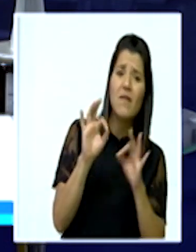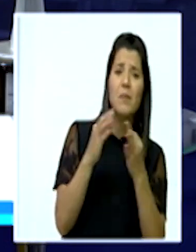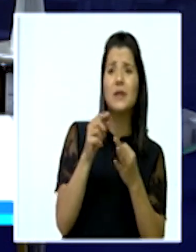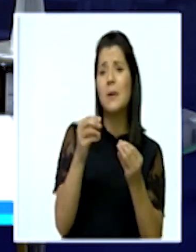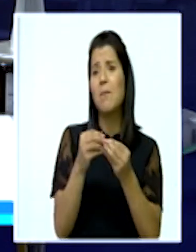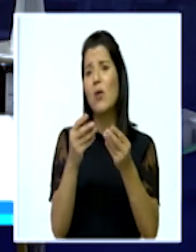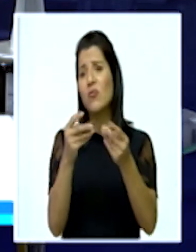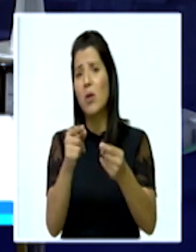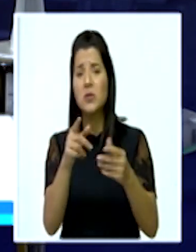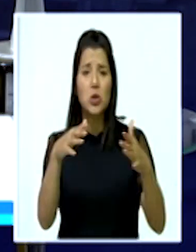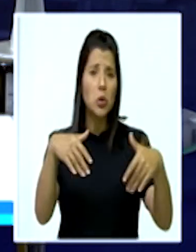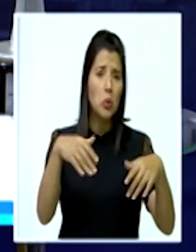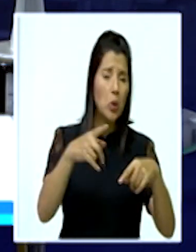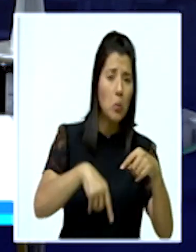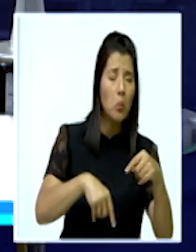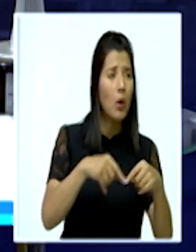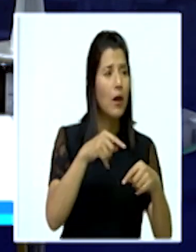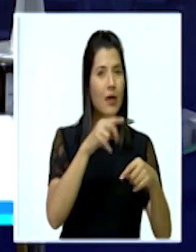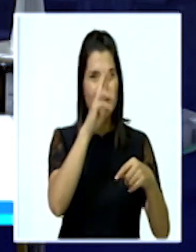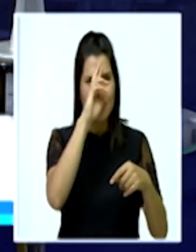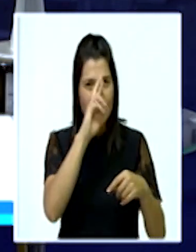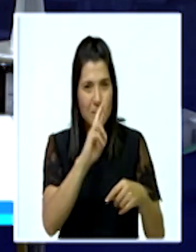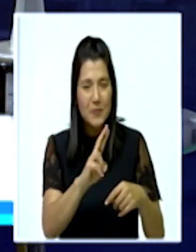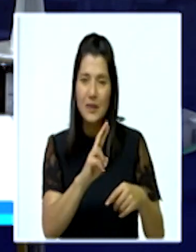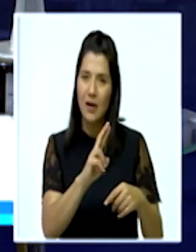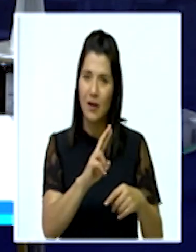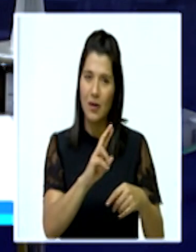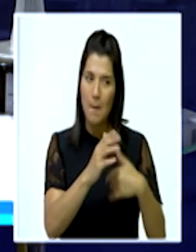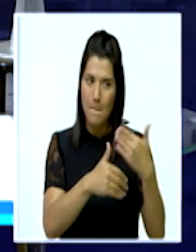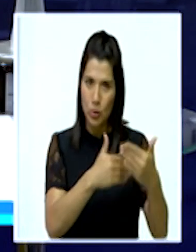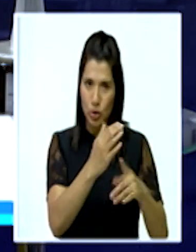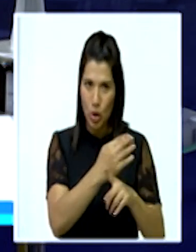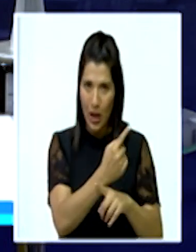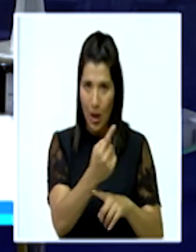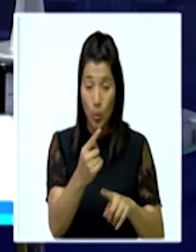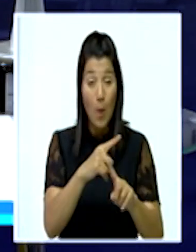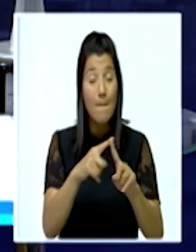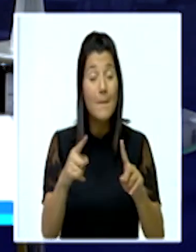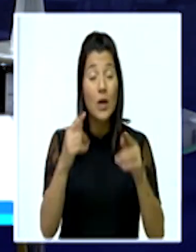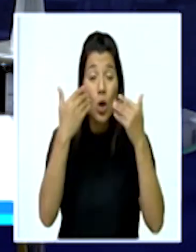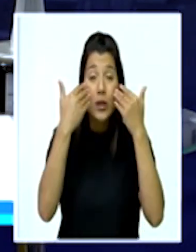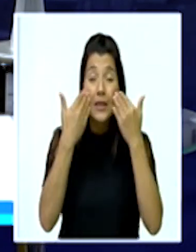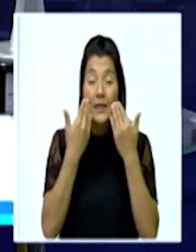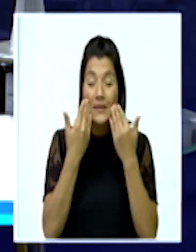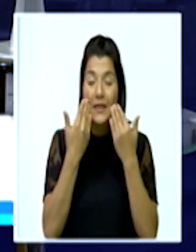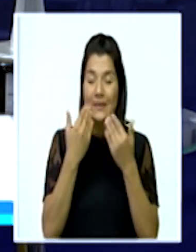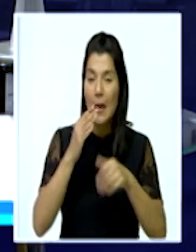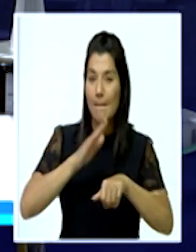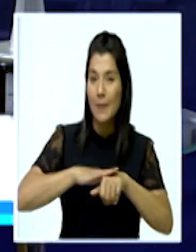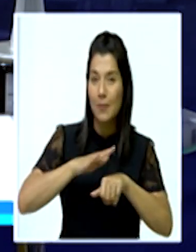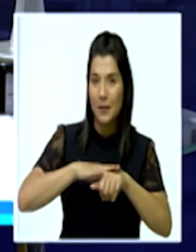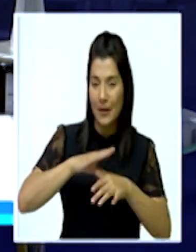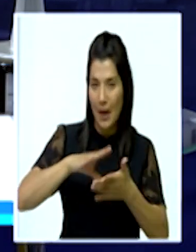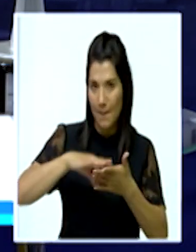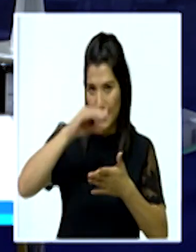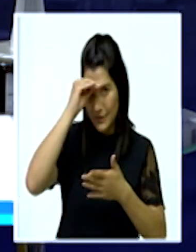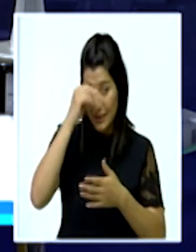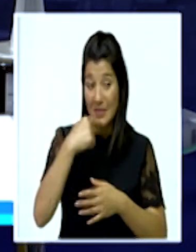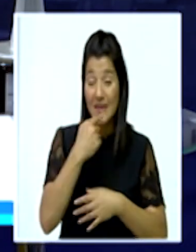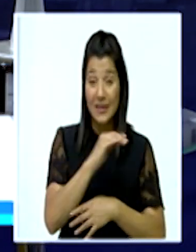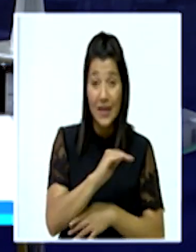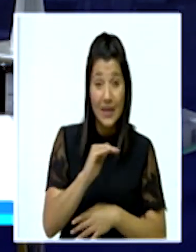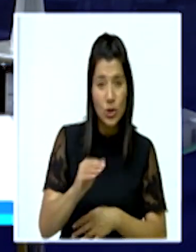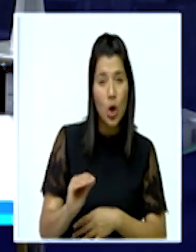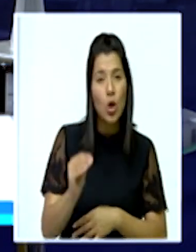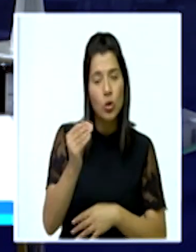puede. Vamos a respetar, pero la tristeza nos enseña. También le podemos ir diciendo a los niños y a los adolescentes, bueno, este dolor es